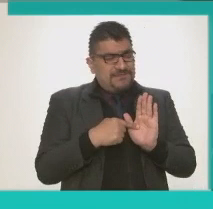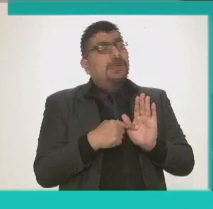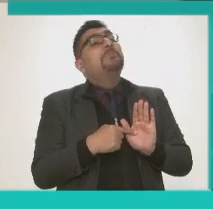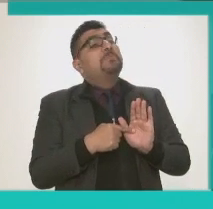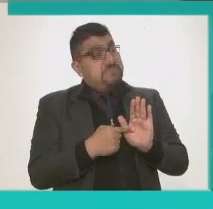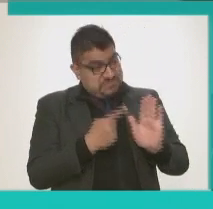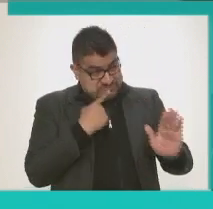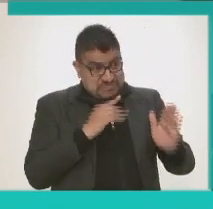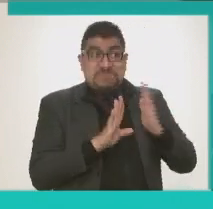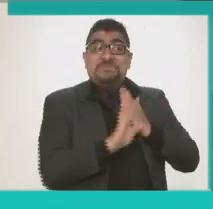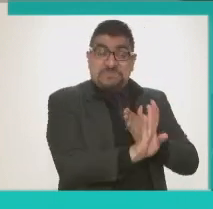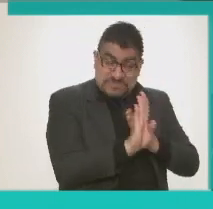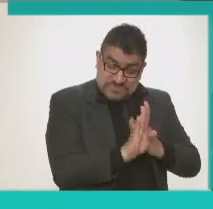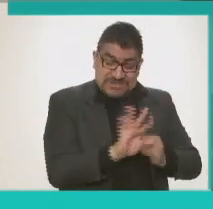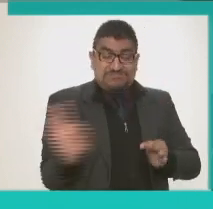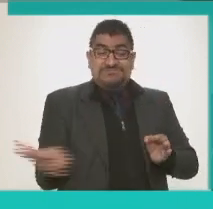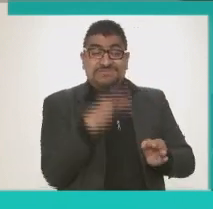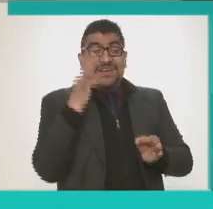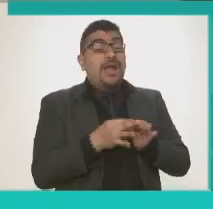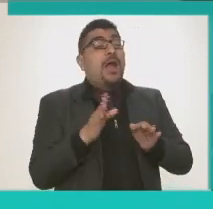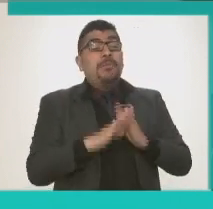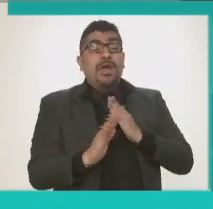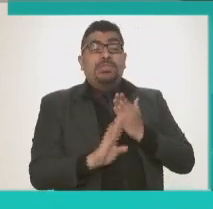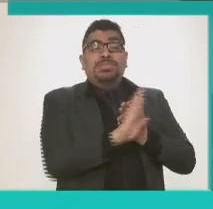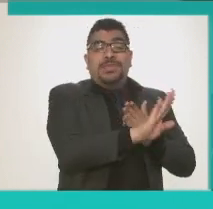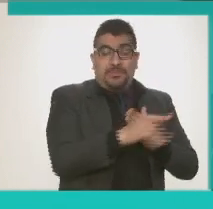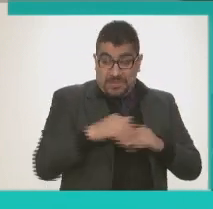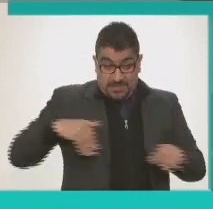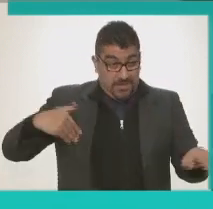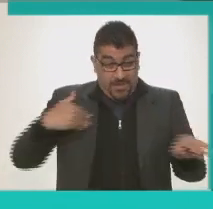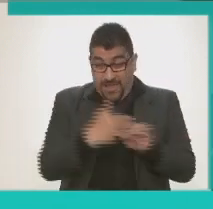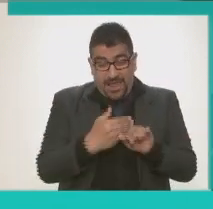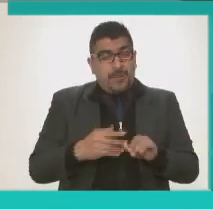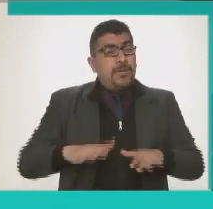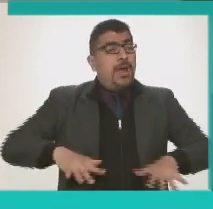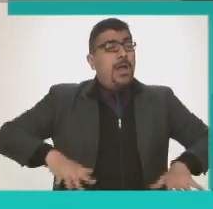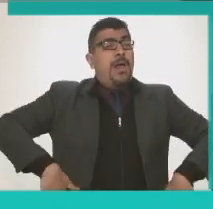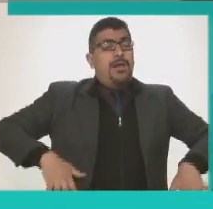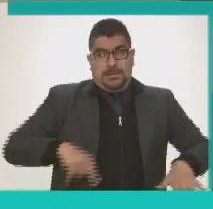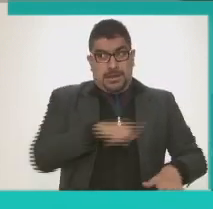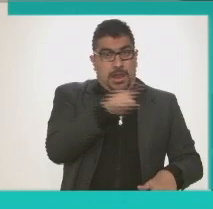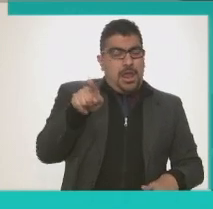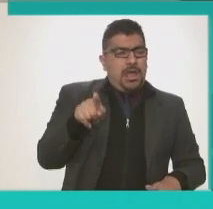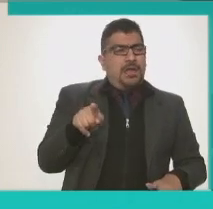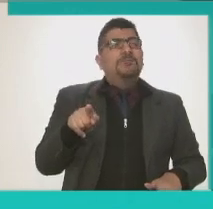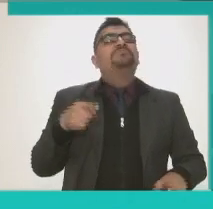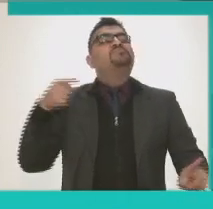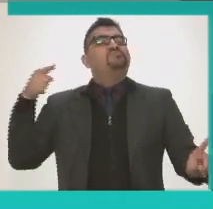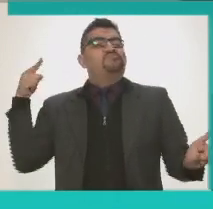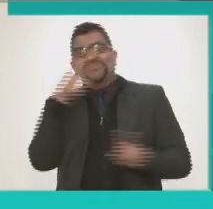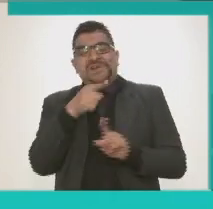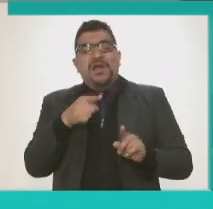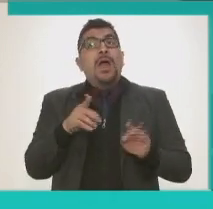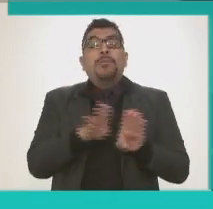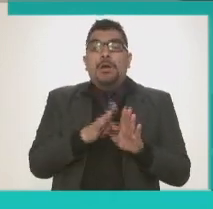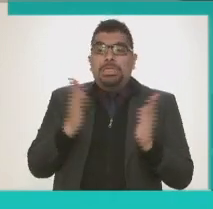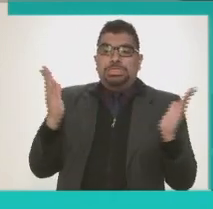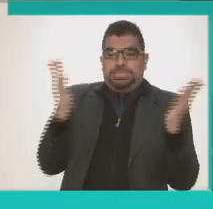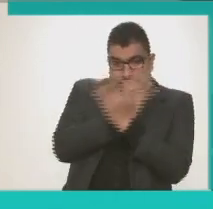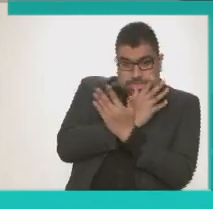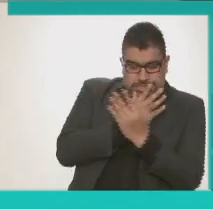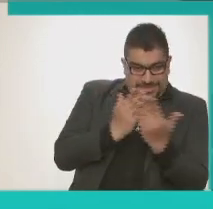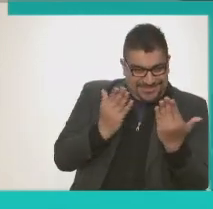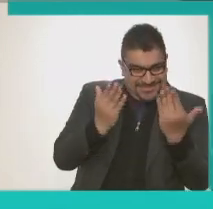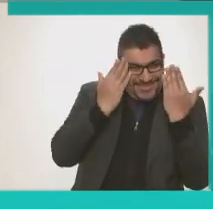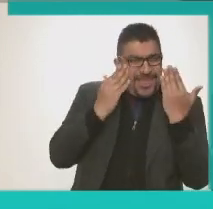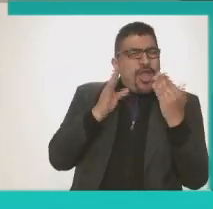una advertencia cobarde pusilánime que va con la intención de segar y